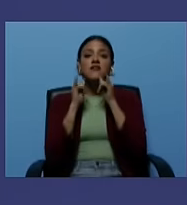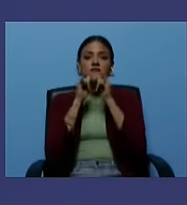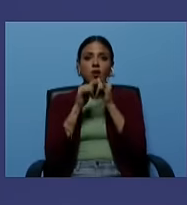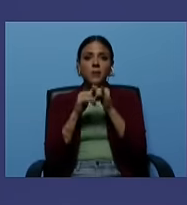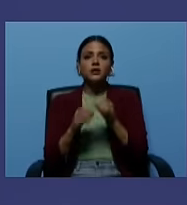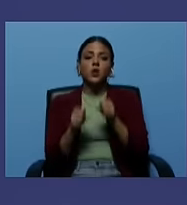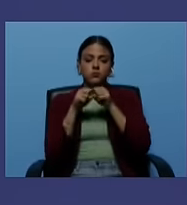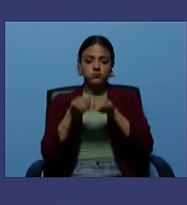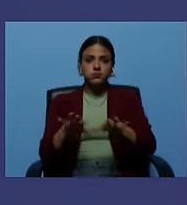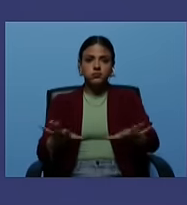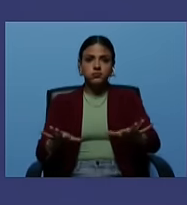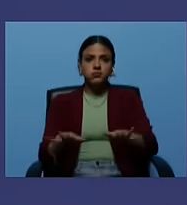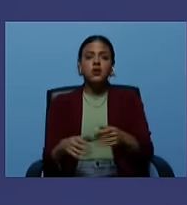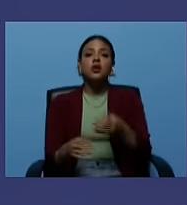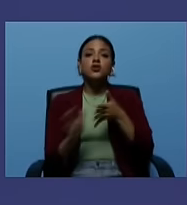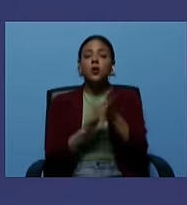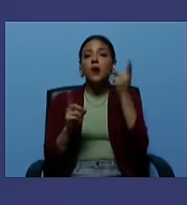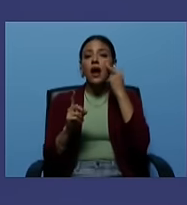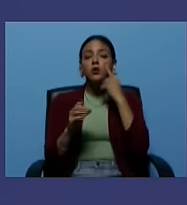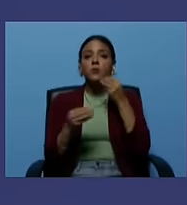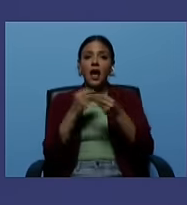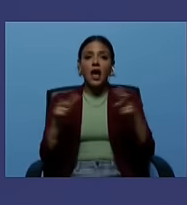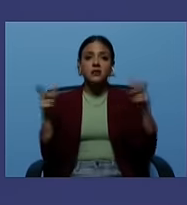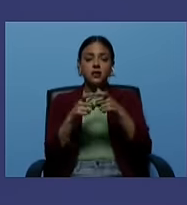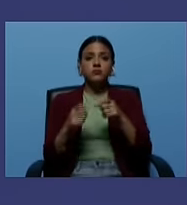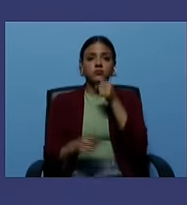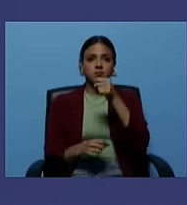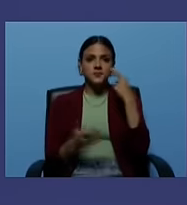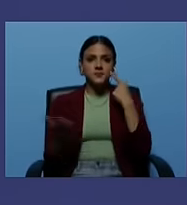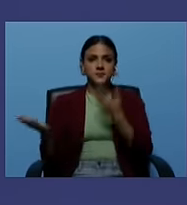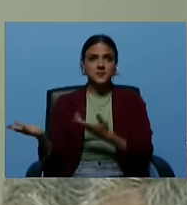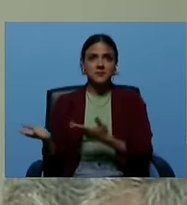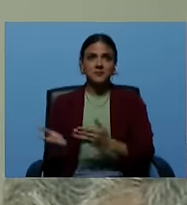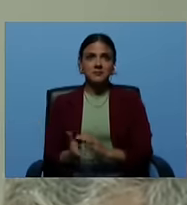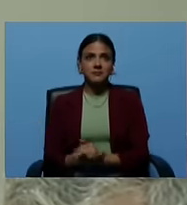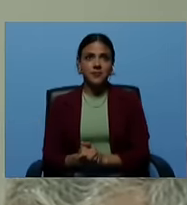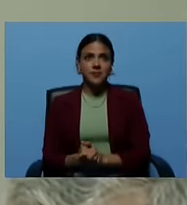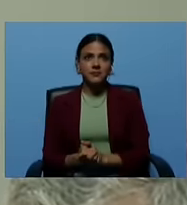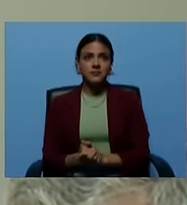importante información en su acostumbrada rueda de prensa.